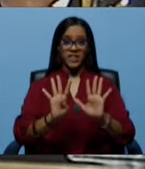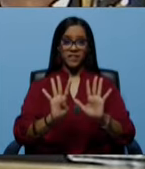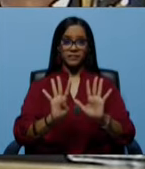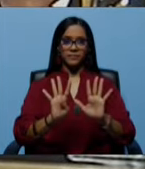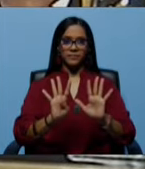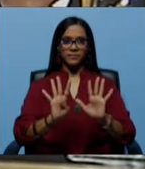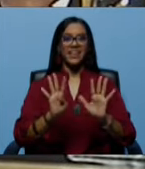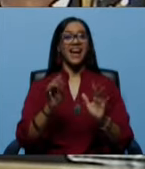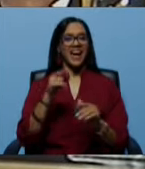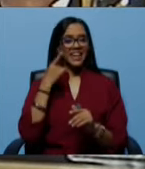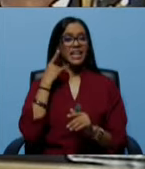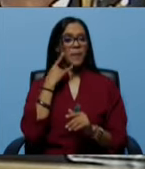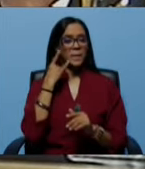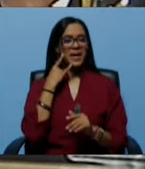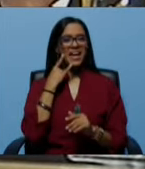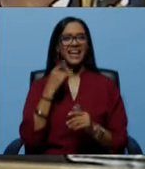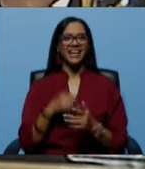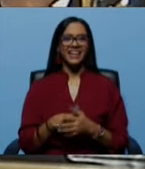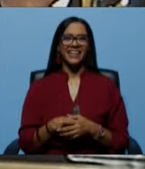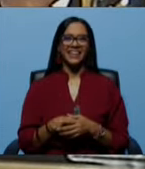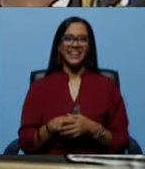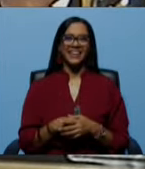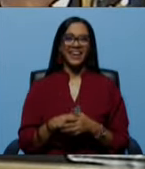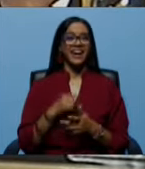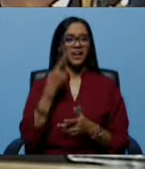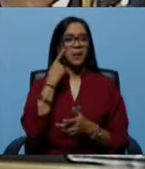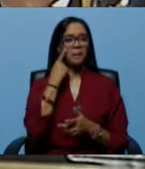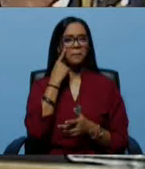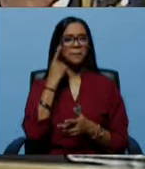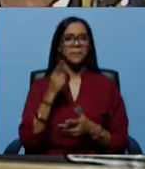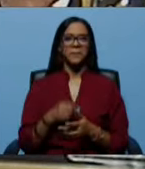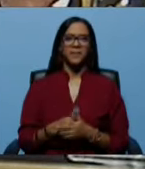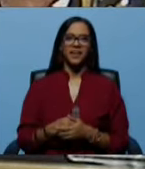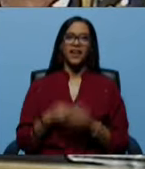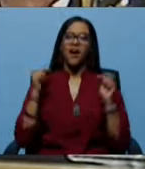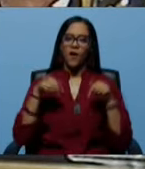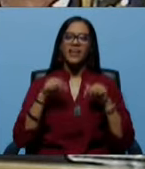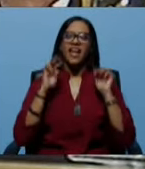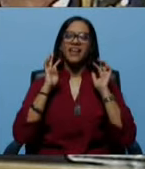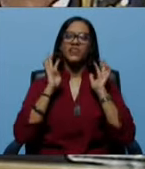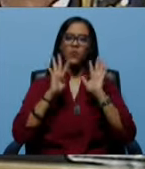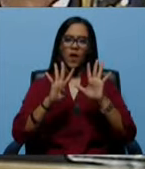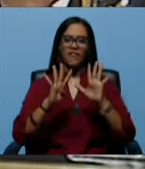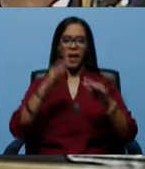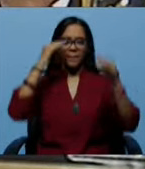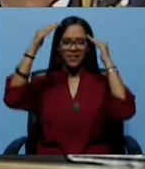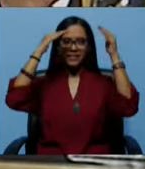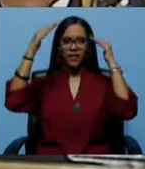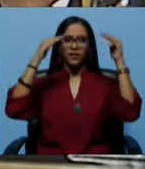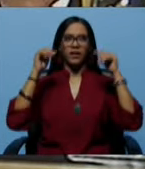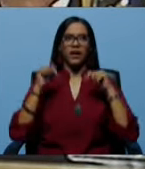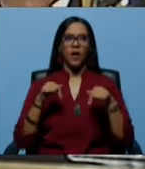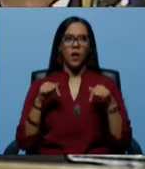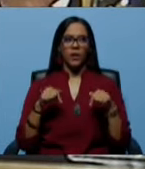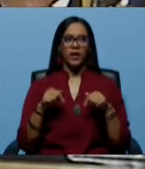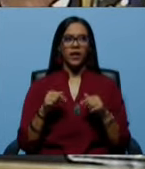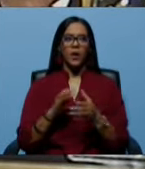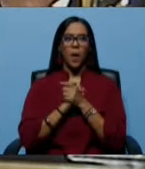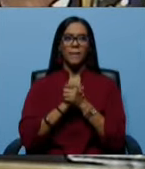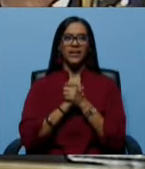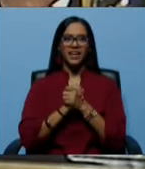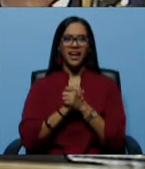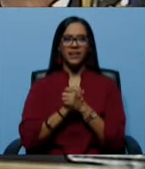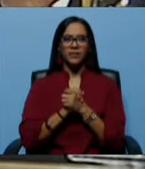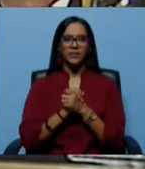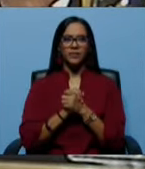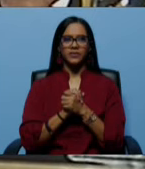¿verdad? Ah, está mosca. Me estoy casando. Hoy es 9, vamos a saludar hoy a unos compañeros